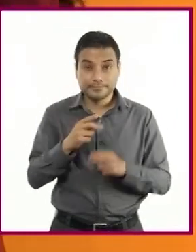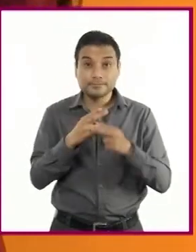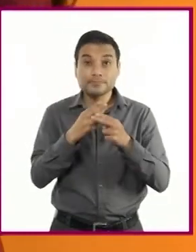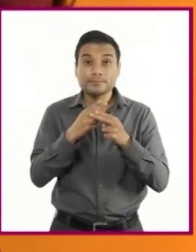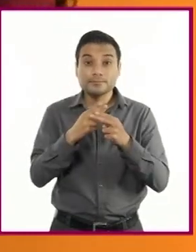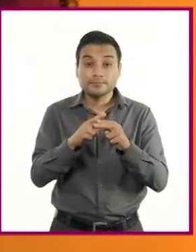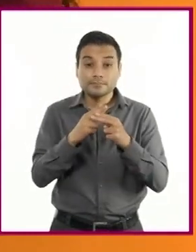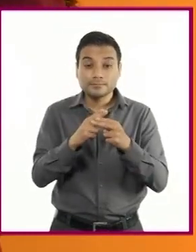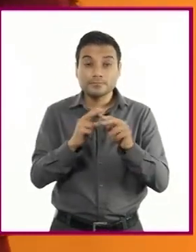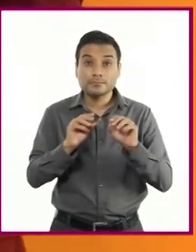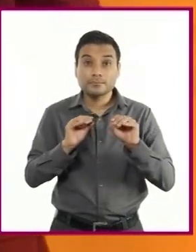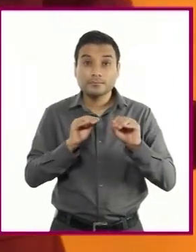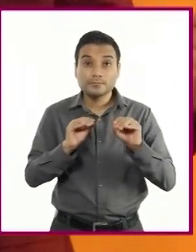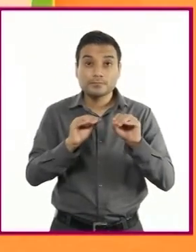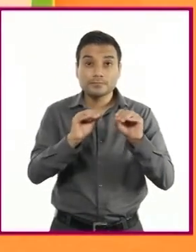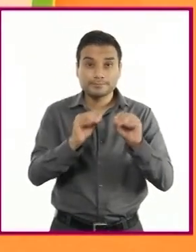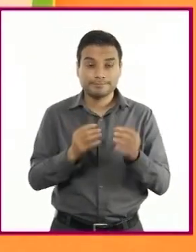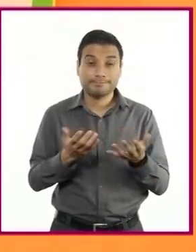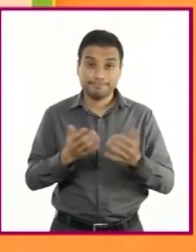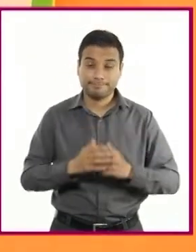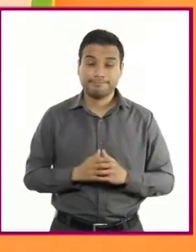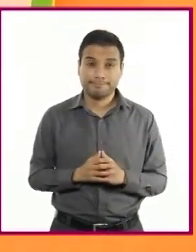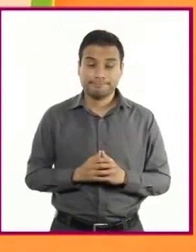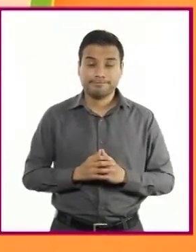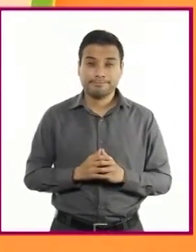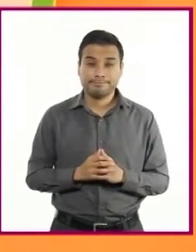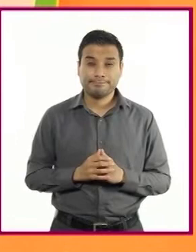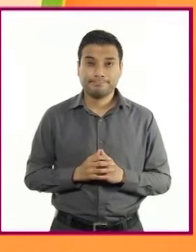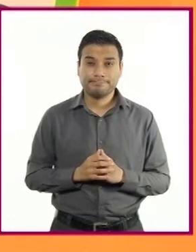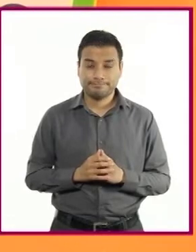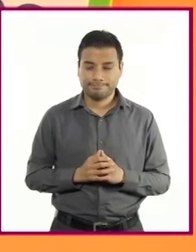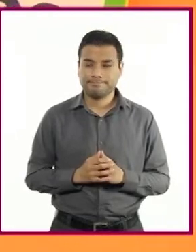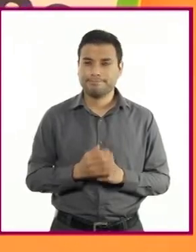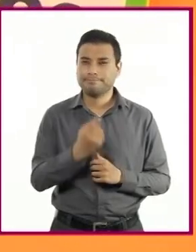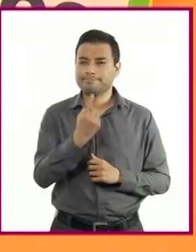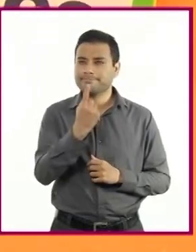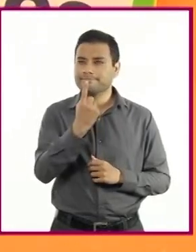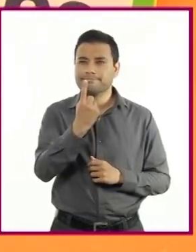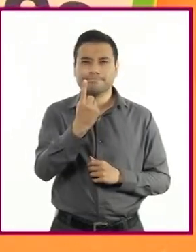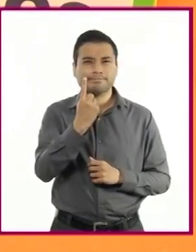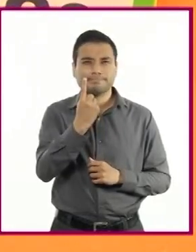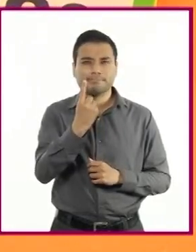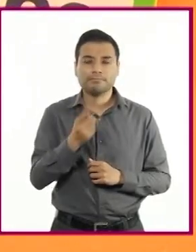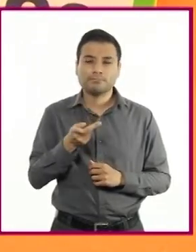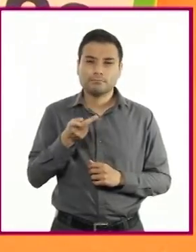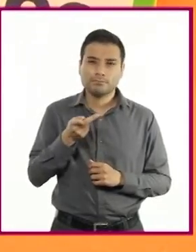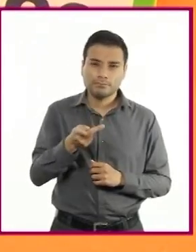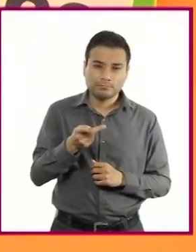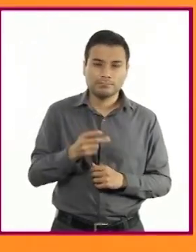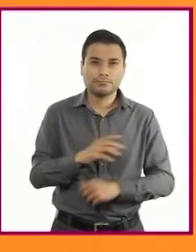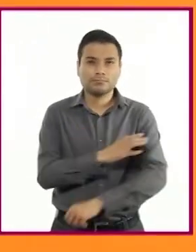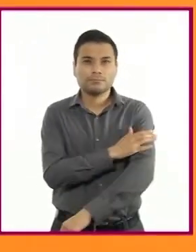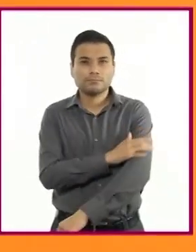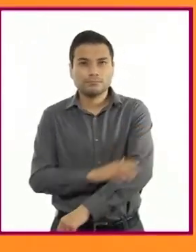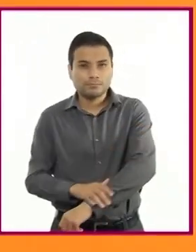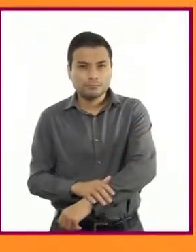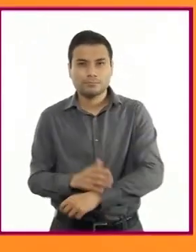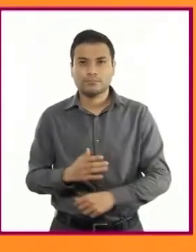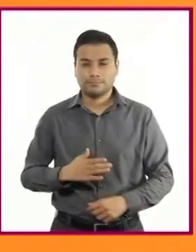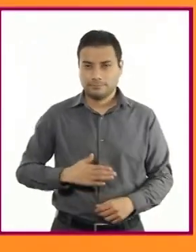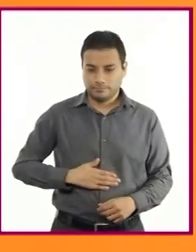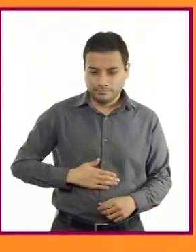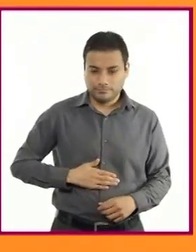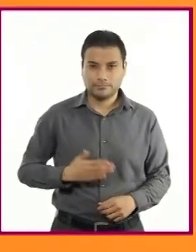huesos que forman la estructura ósea del cuerpo, principalmente en piernas, brazos,